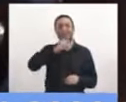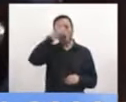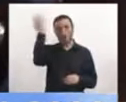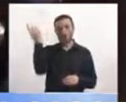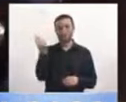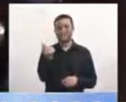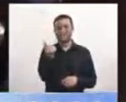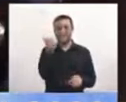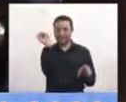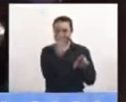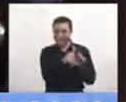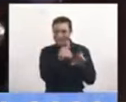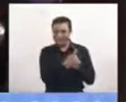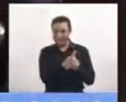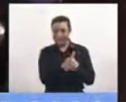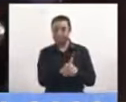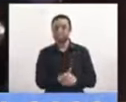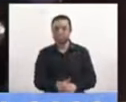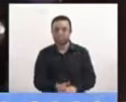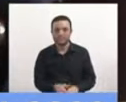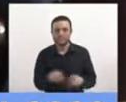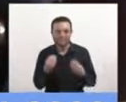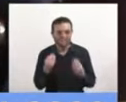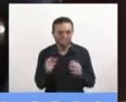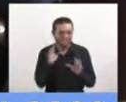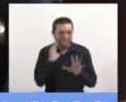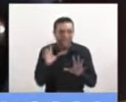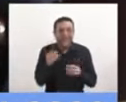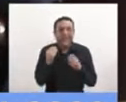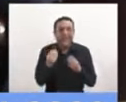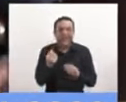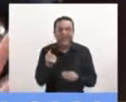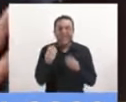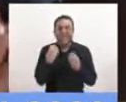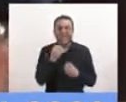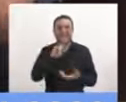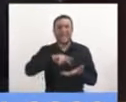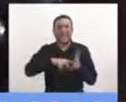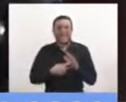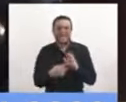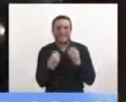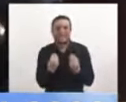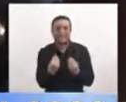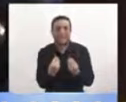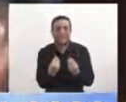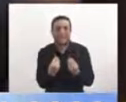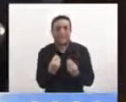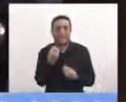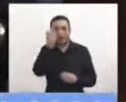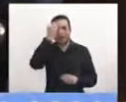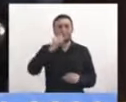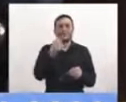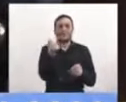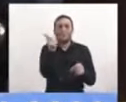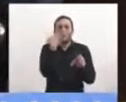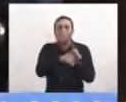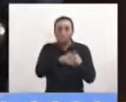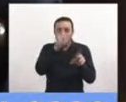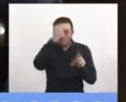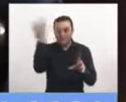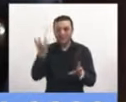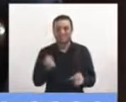blanqueo para aquellos que se apropiaron del Estado no pagando los impuestos. Ya pasó miles de veces en Argentina. Usted, presidente, hablaba hace poco